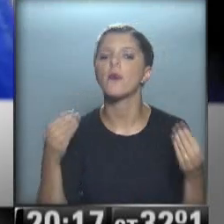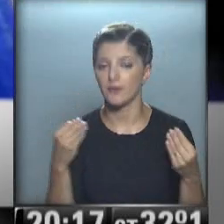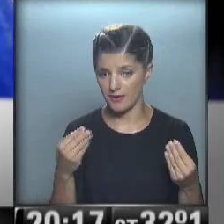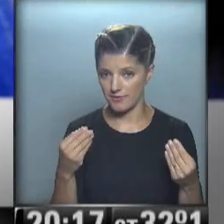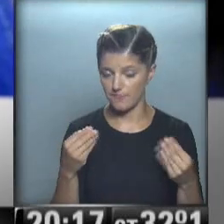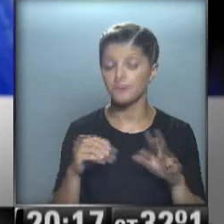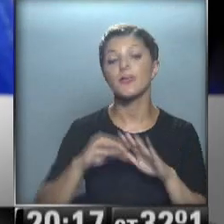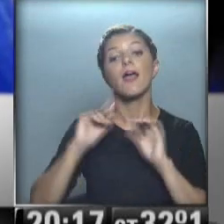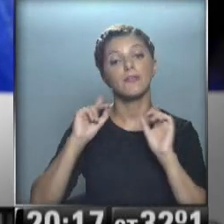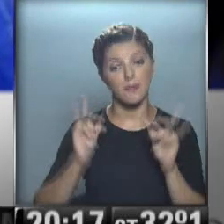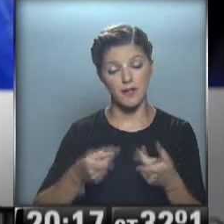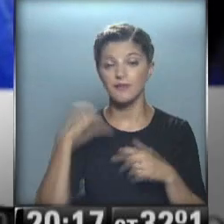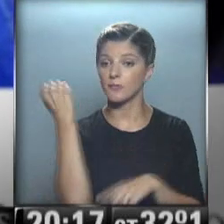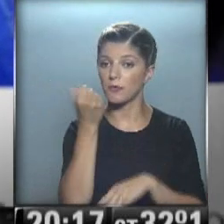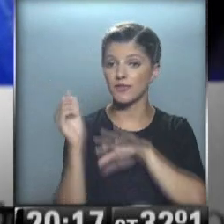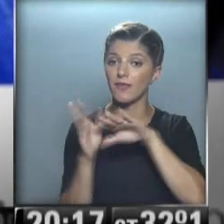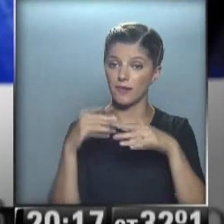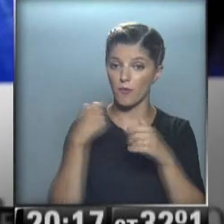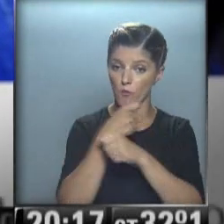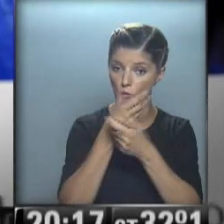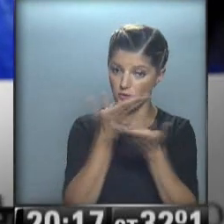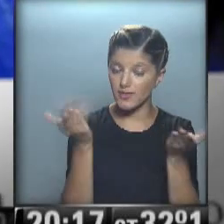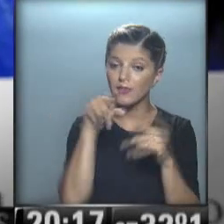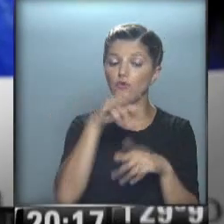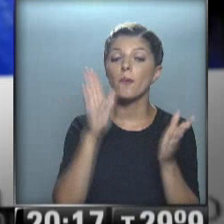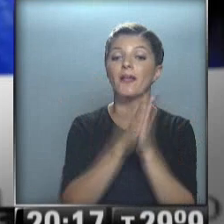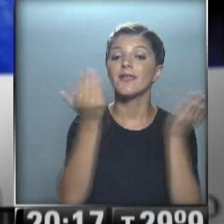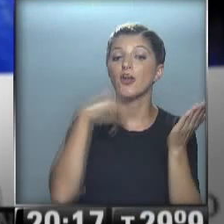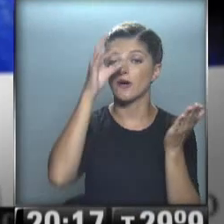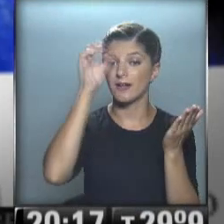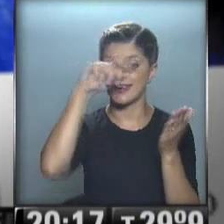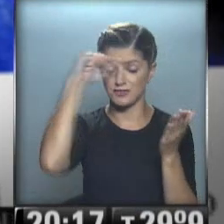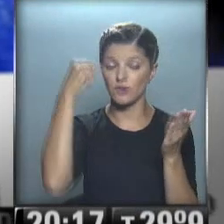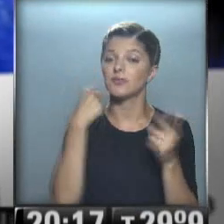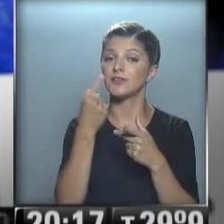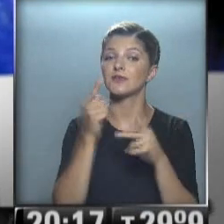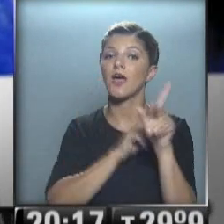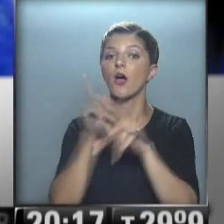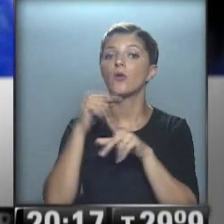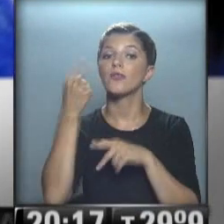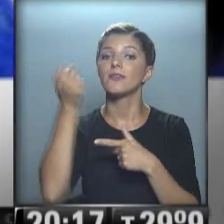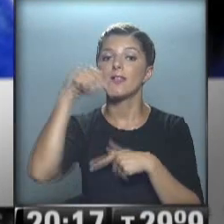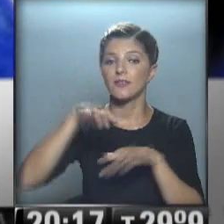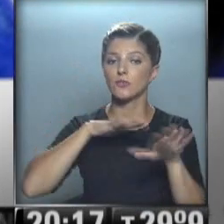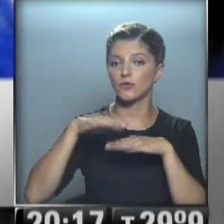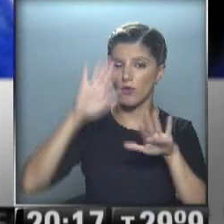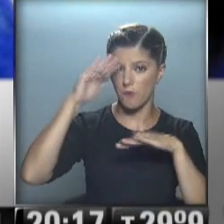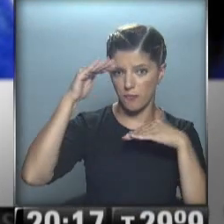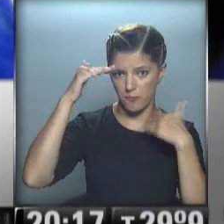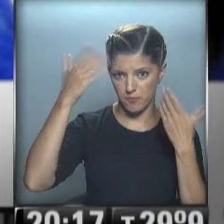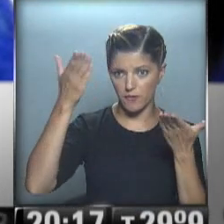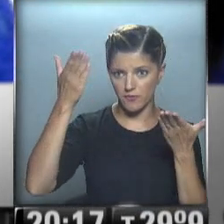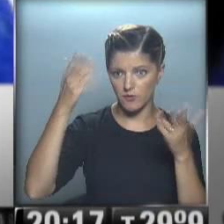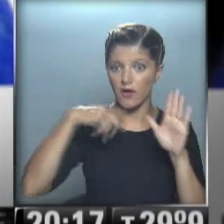otra cosa también para marcar de la nación es que justamente dice hay quienes vilipender de memoria palabras textuales de